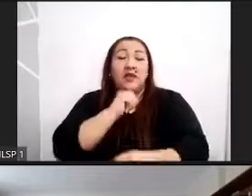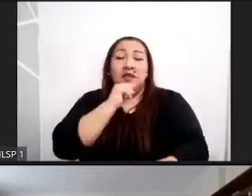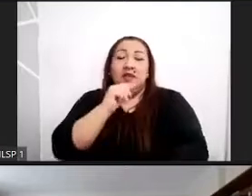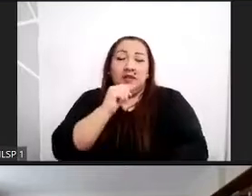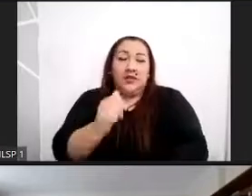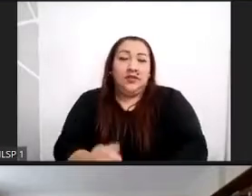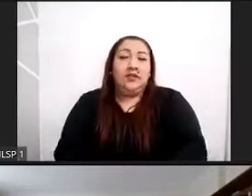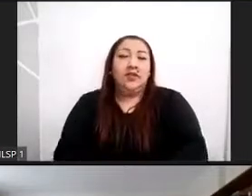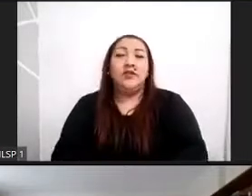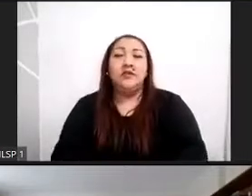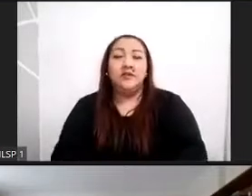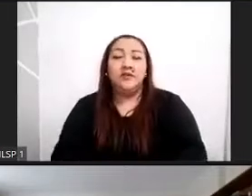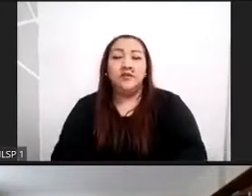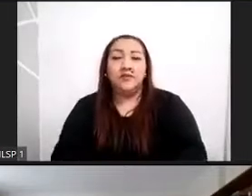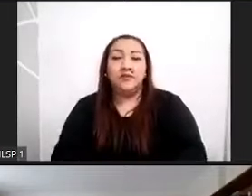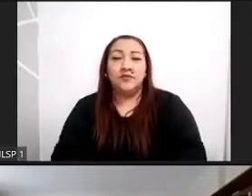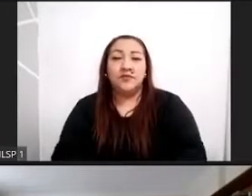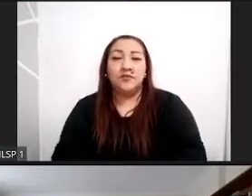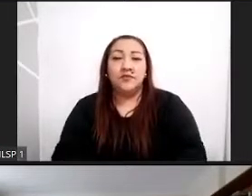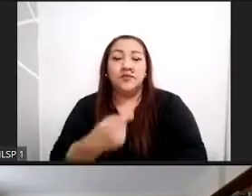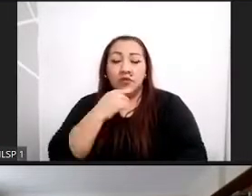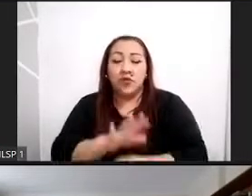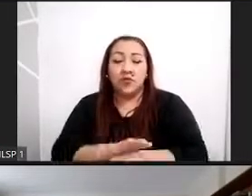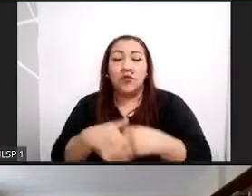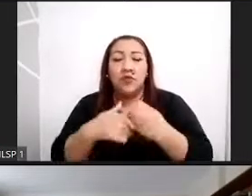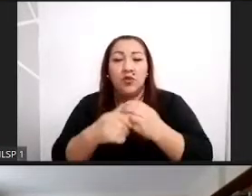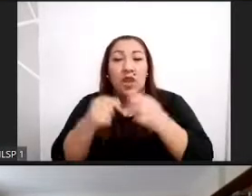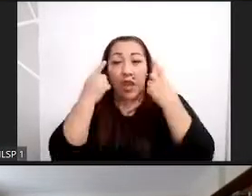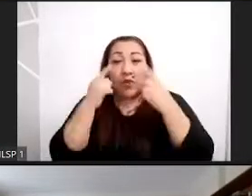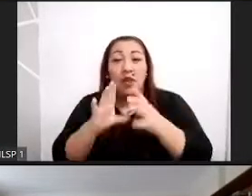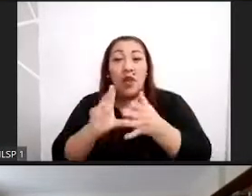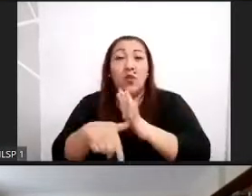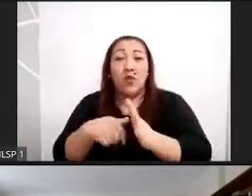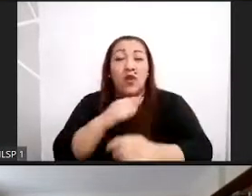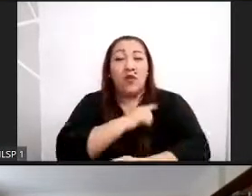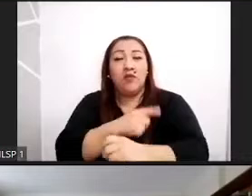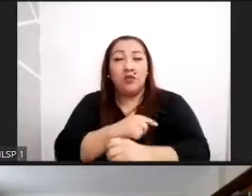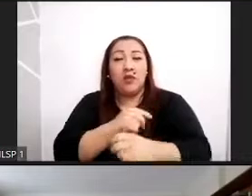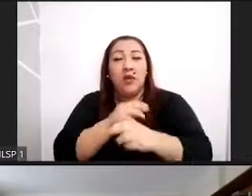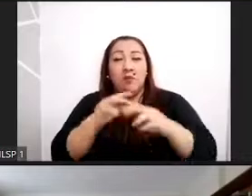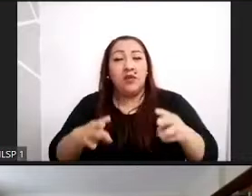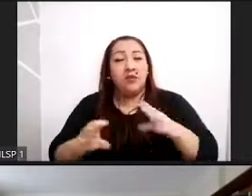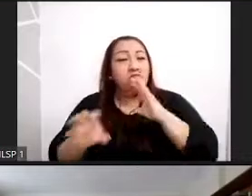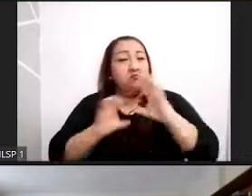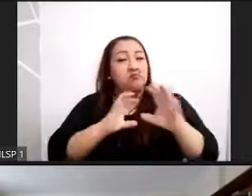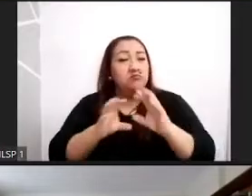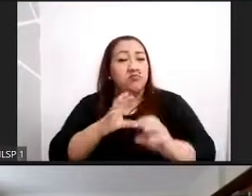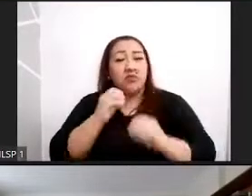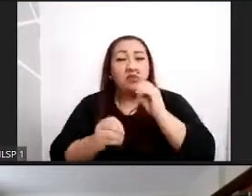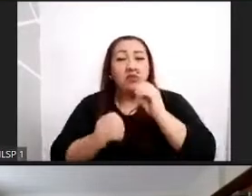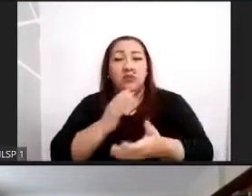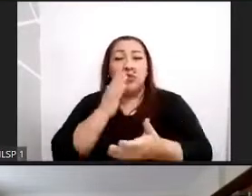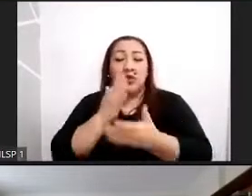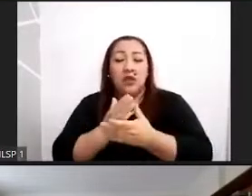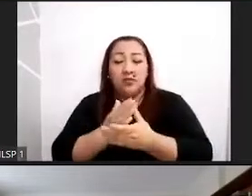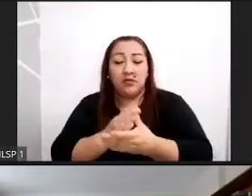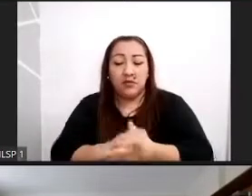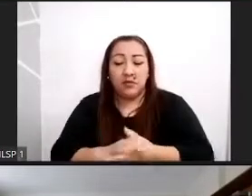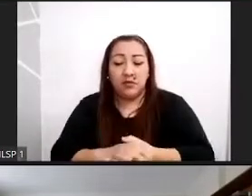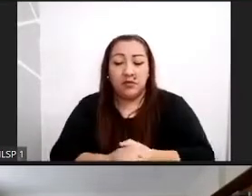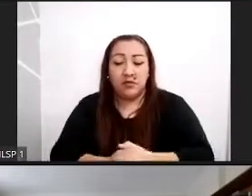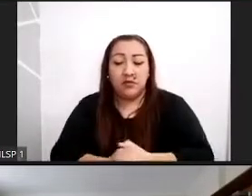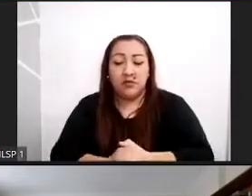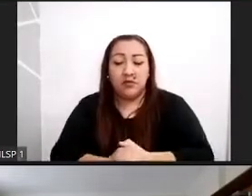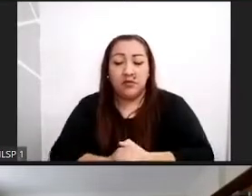de cumplimiento de los acuerdos, luego de esforzadas mesas de diálogo para resolver conflictos sociales en nuestro país.